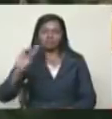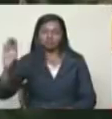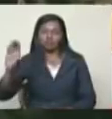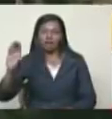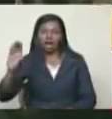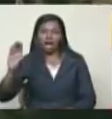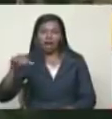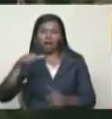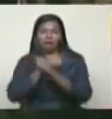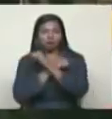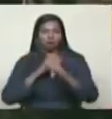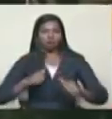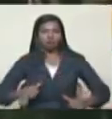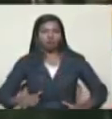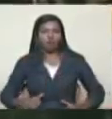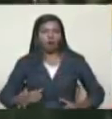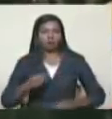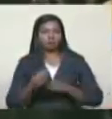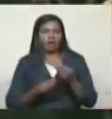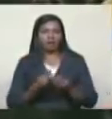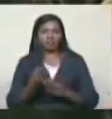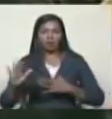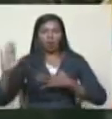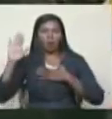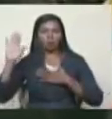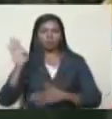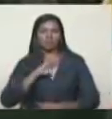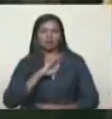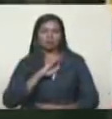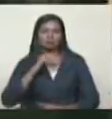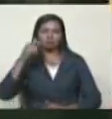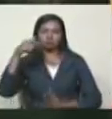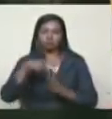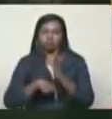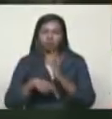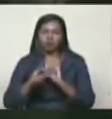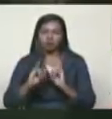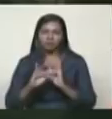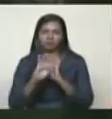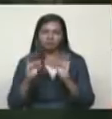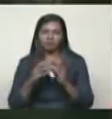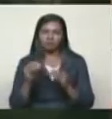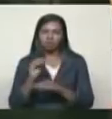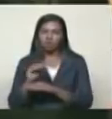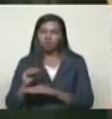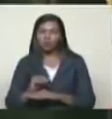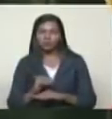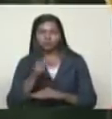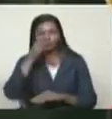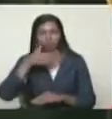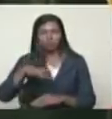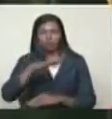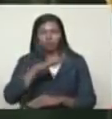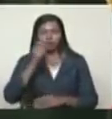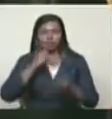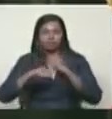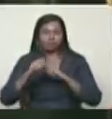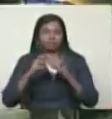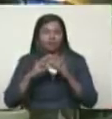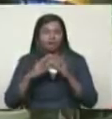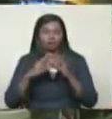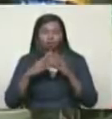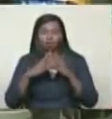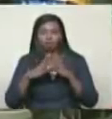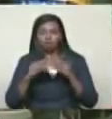Armada Nacional Bolivariana está comprometida, profundamente comprometida con la protección del pueblo, la defensa de la